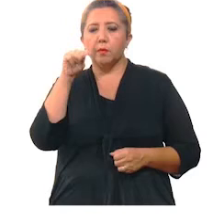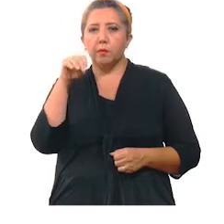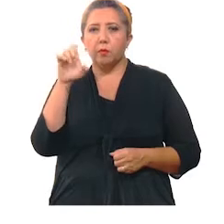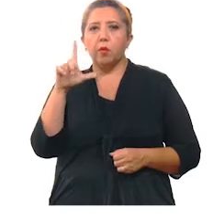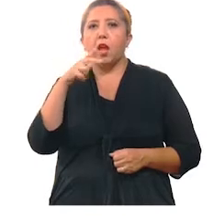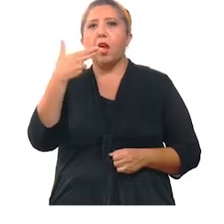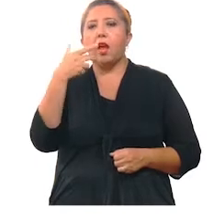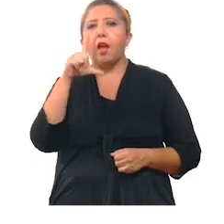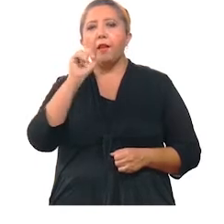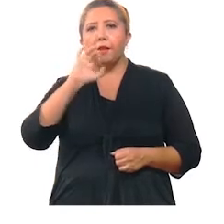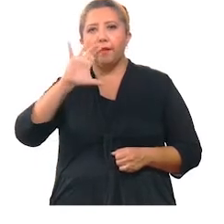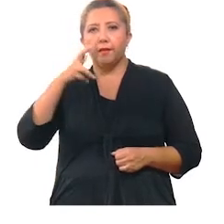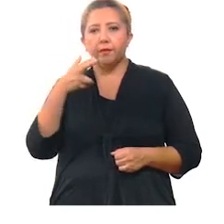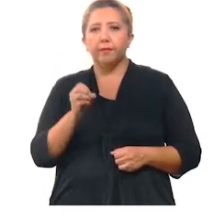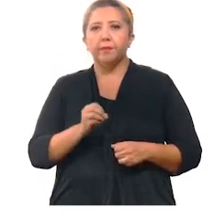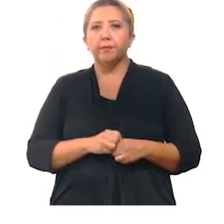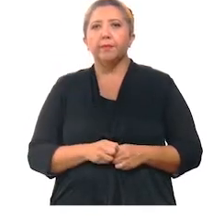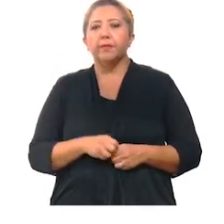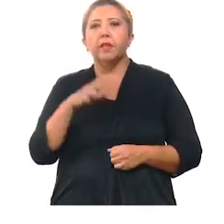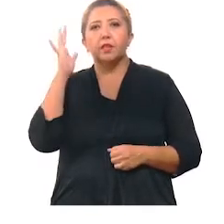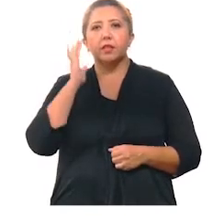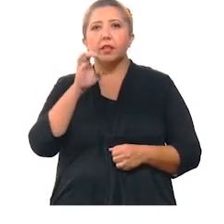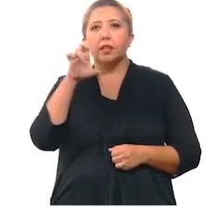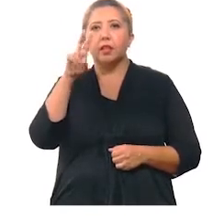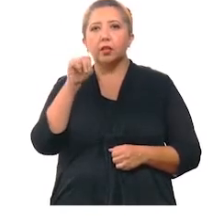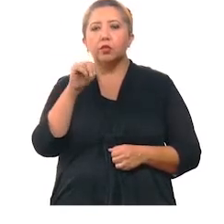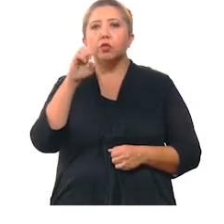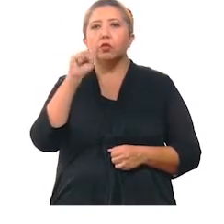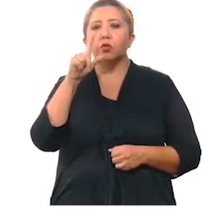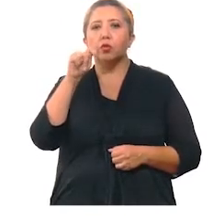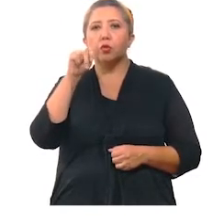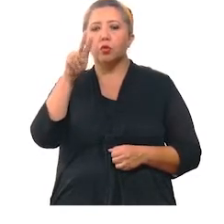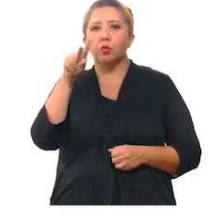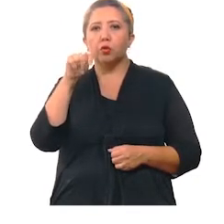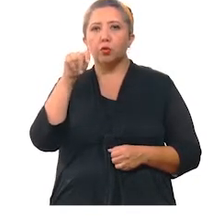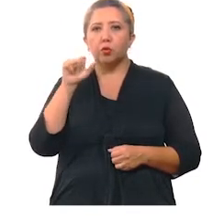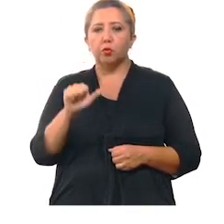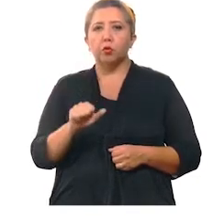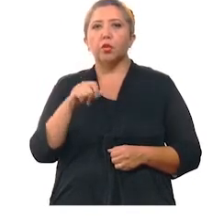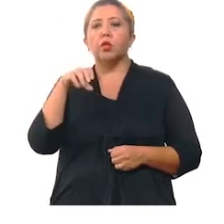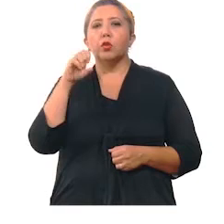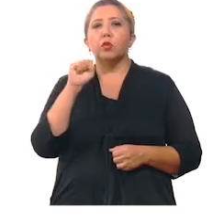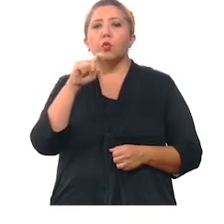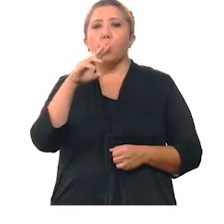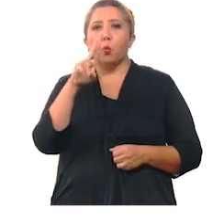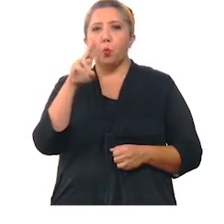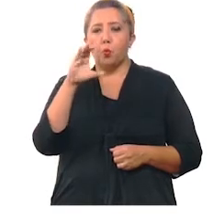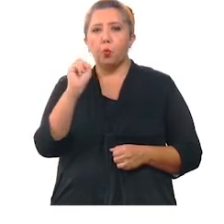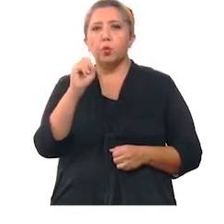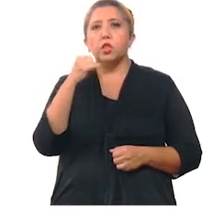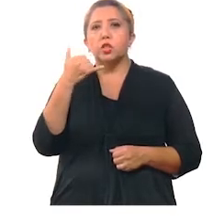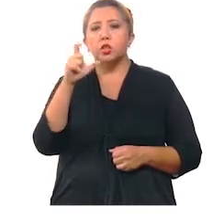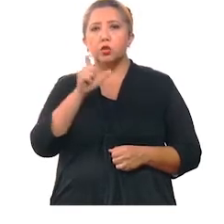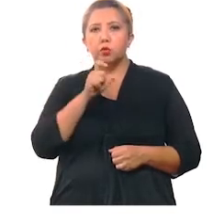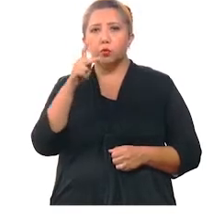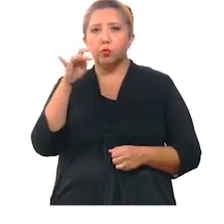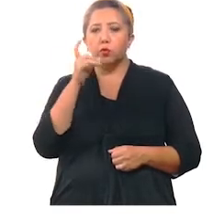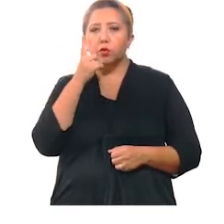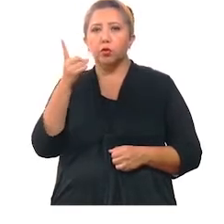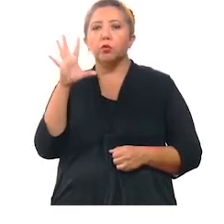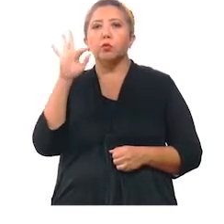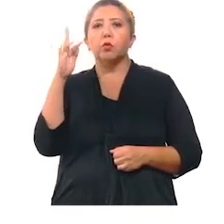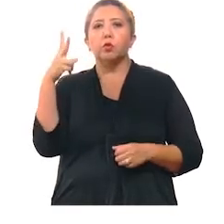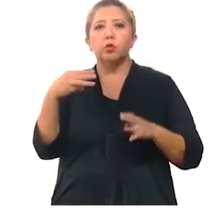Espita, Jalachó, Oshkushkap, Santa Elena, Sotuta, Ticul, Tixpehual, Tzucacap, Ucú y Yaxcucul. De